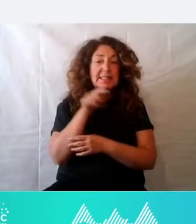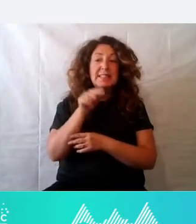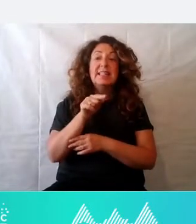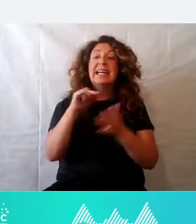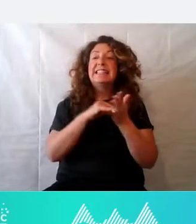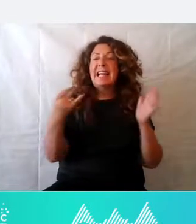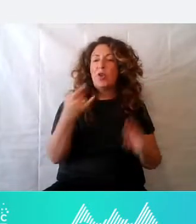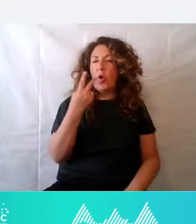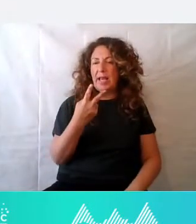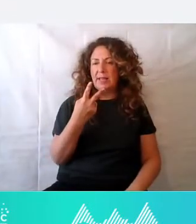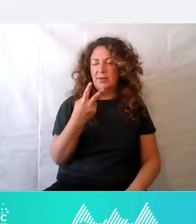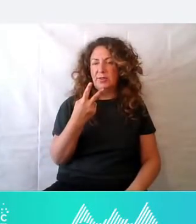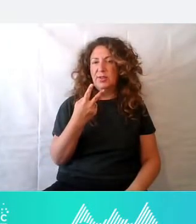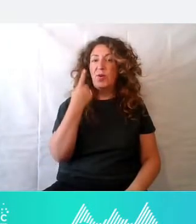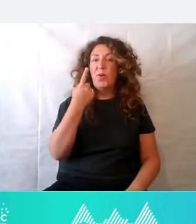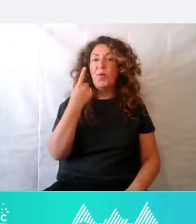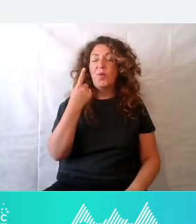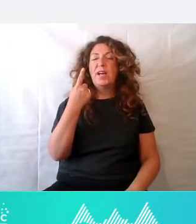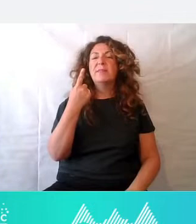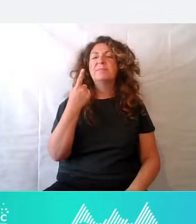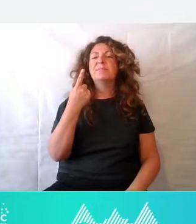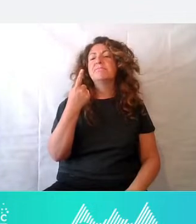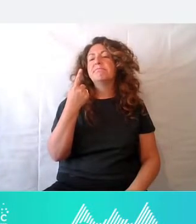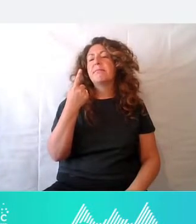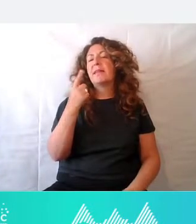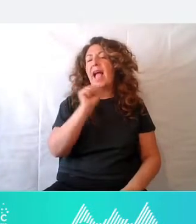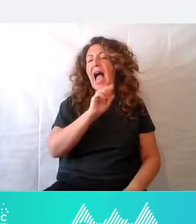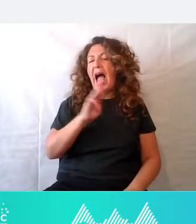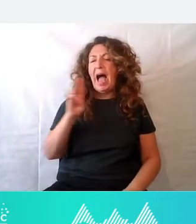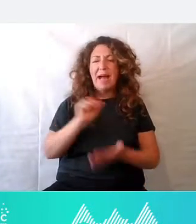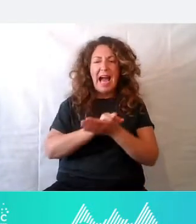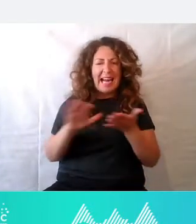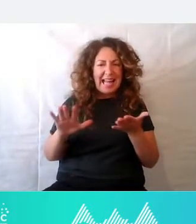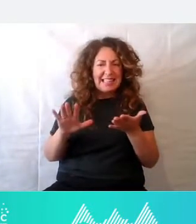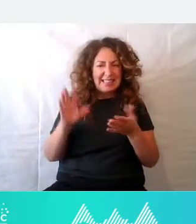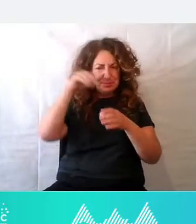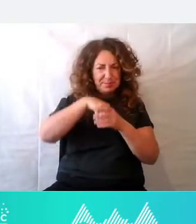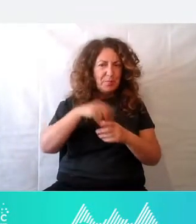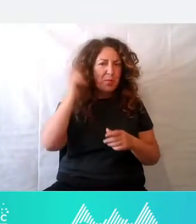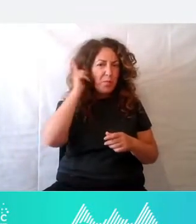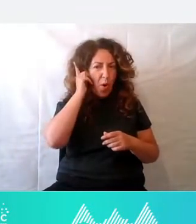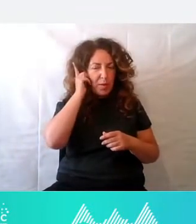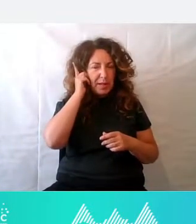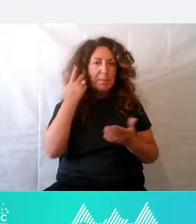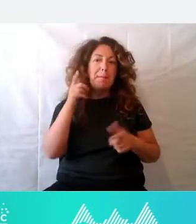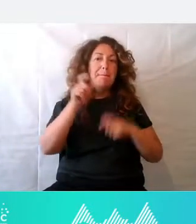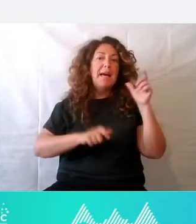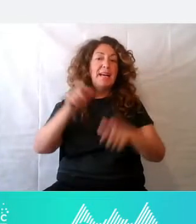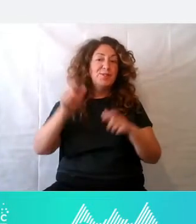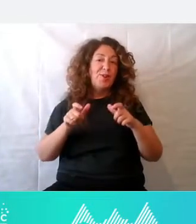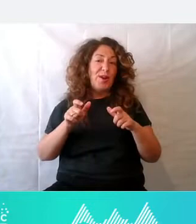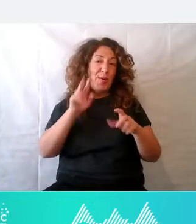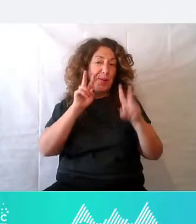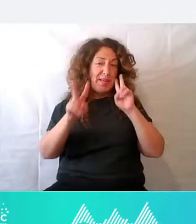una es sin ella es una aplicación gratuita para teléfonos móviles que permite a las personas con discapacidad visual reconoce el